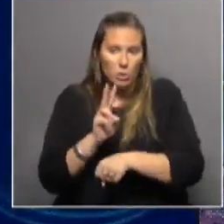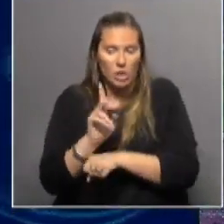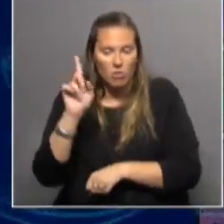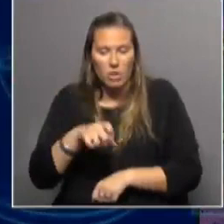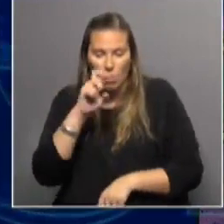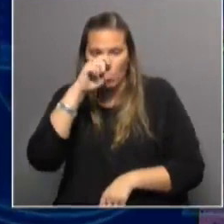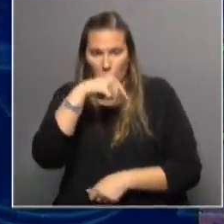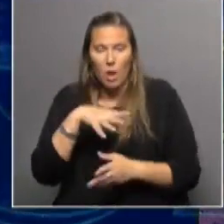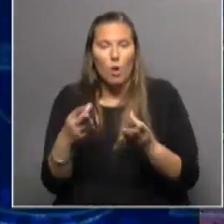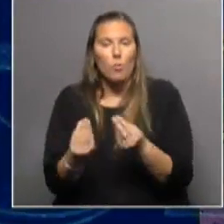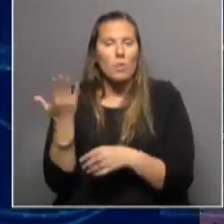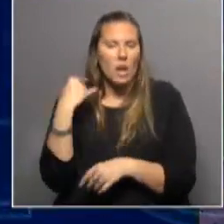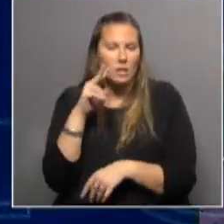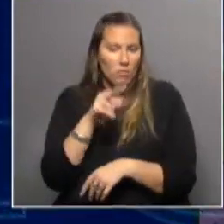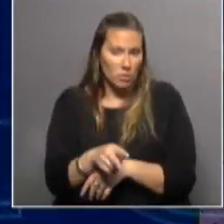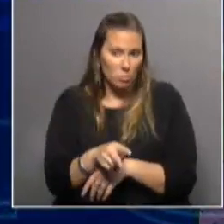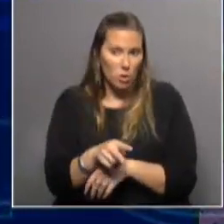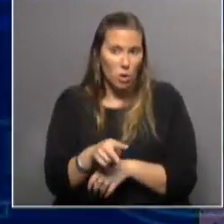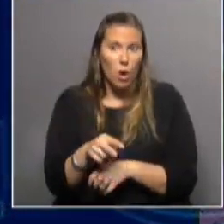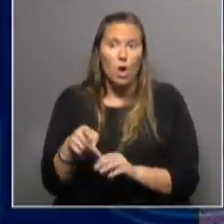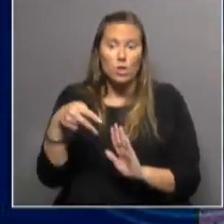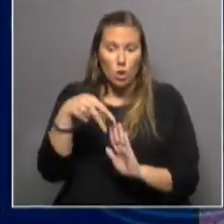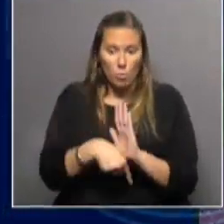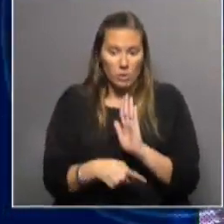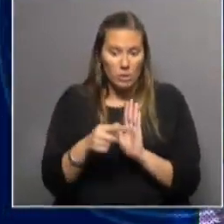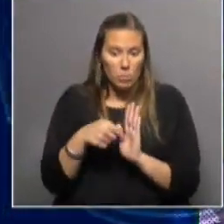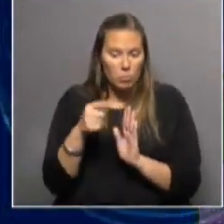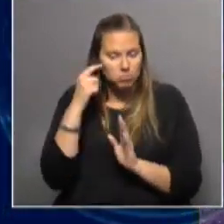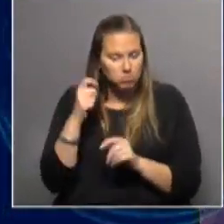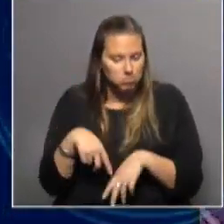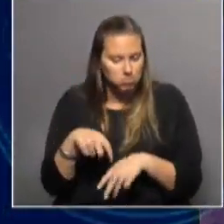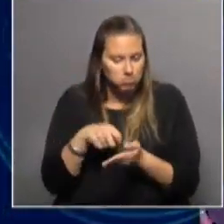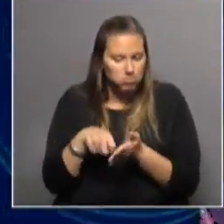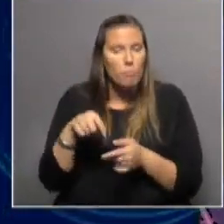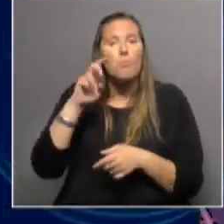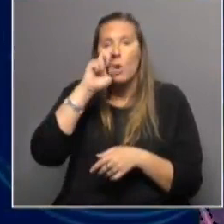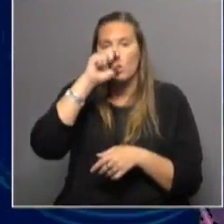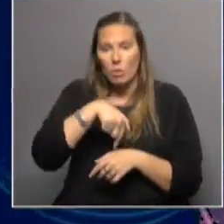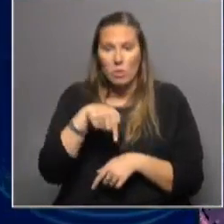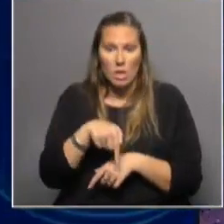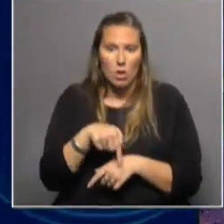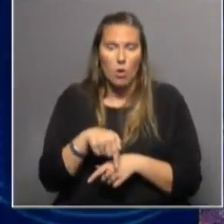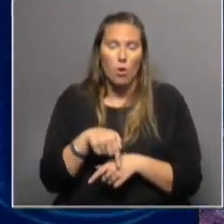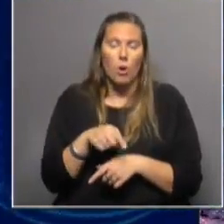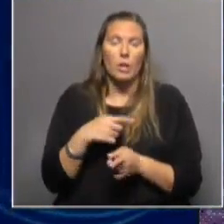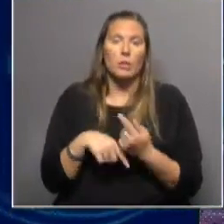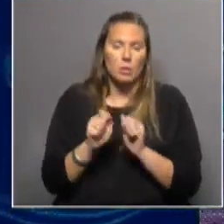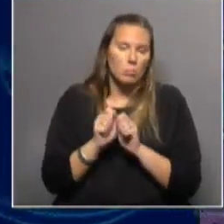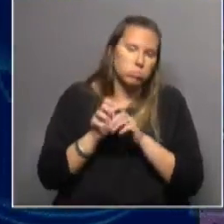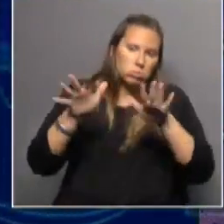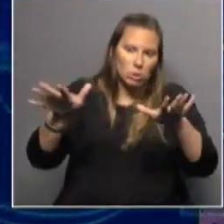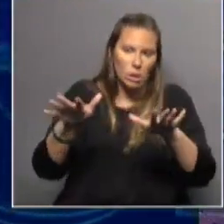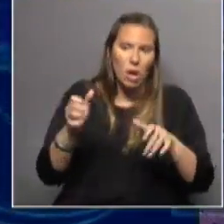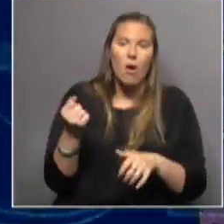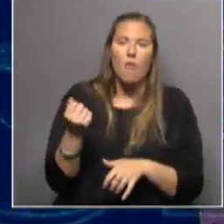humedales de Santa Lucía toda la normativa se desarrolla en Montevideo desde la unidad de Montevideo rural entonces nosotros decimos